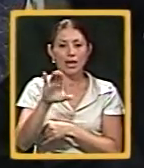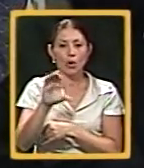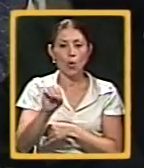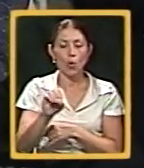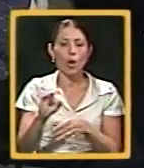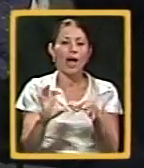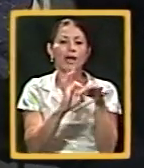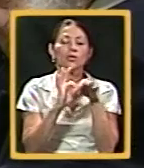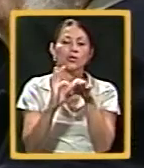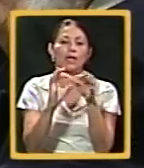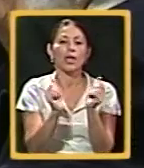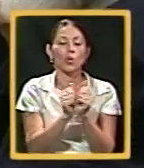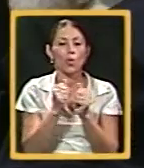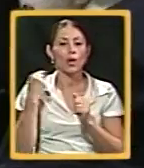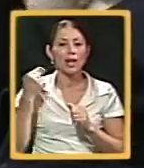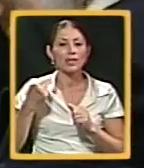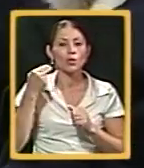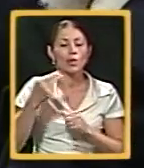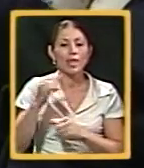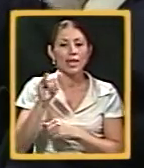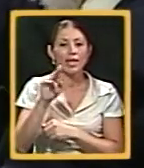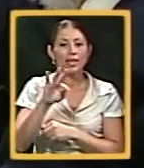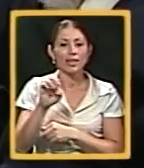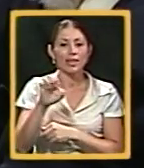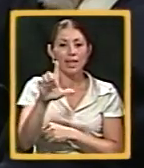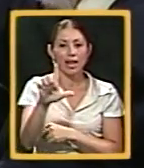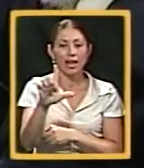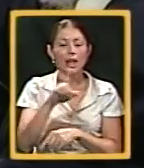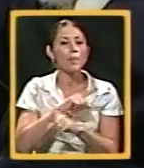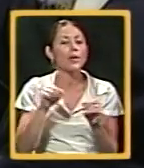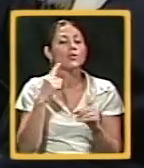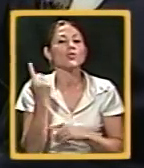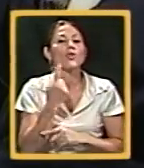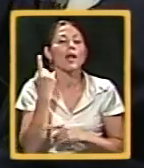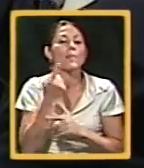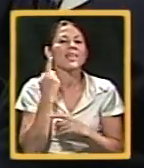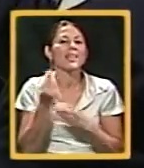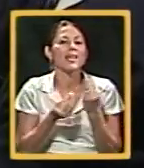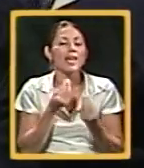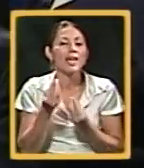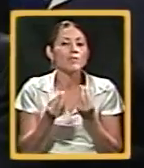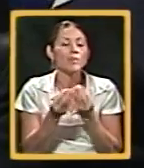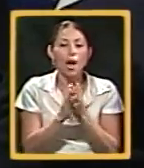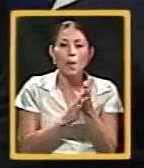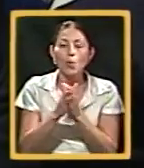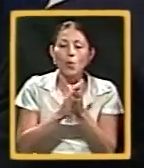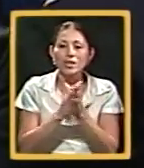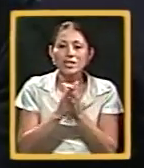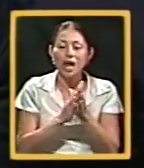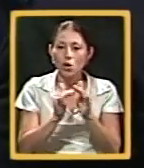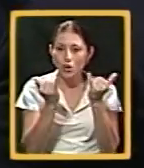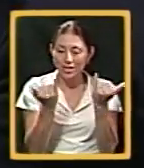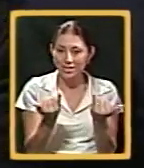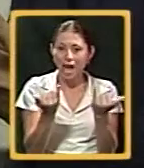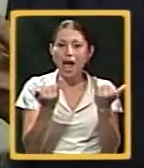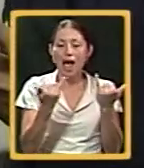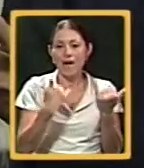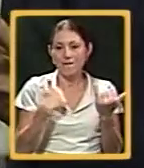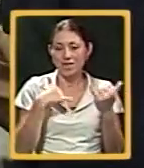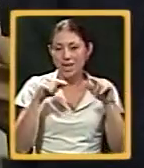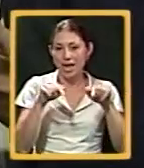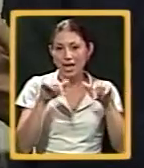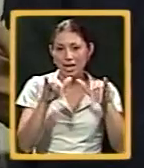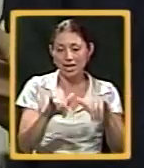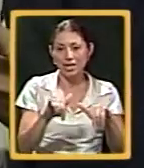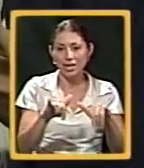la historia de Intel, pero nada más lo que hizo fue aprovecharlo y destacar lo que ahí estaba. Realmente se